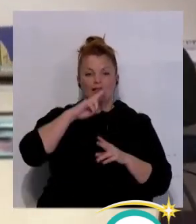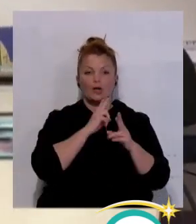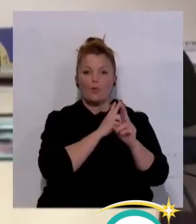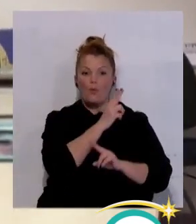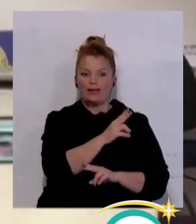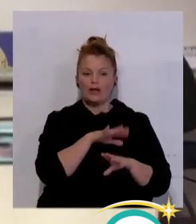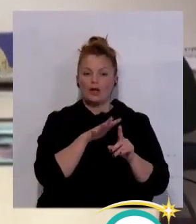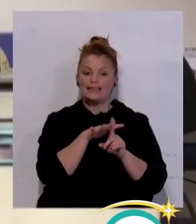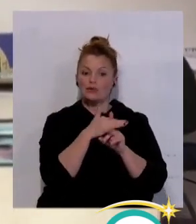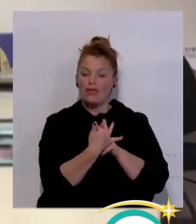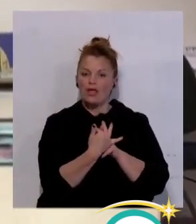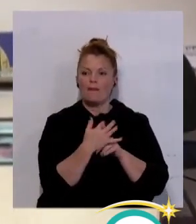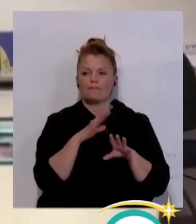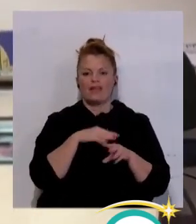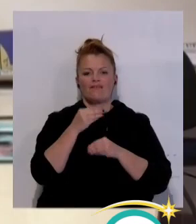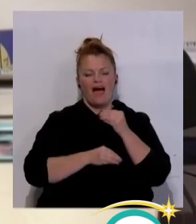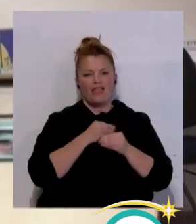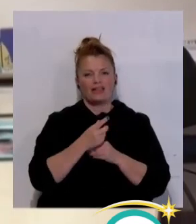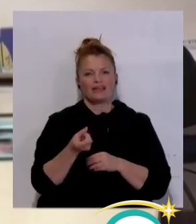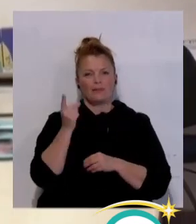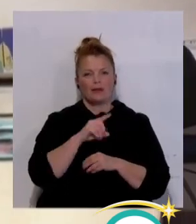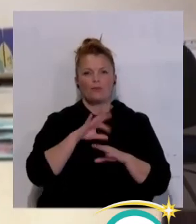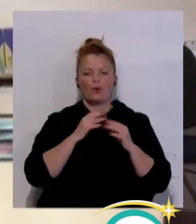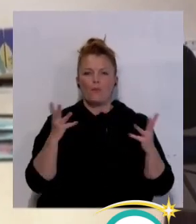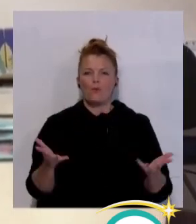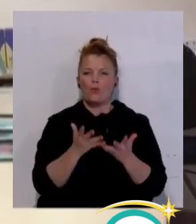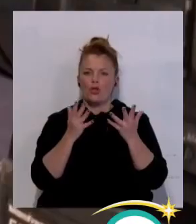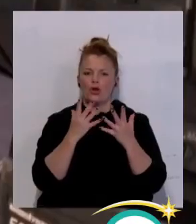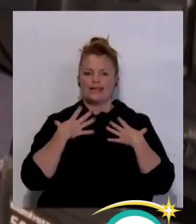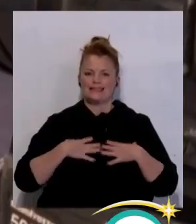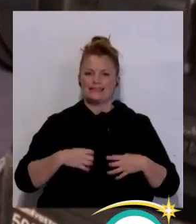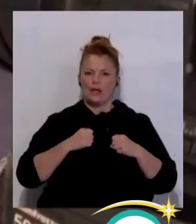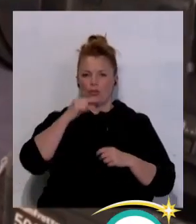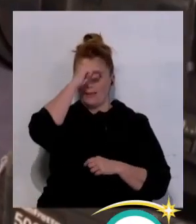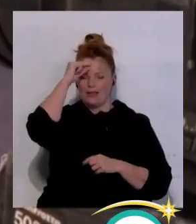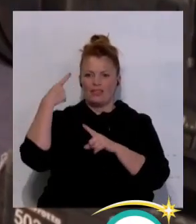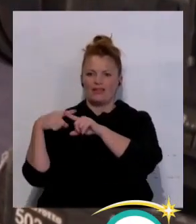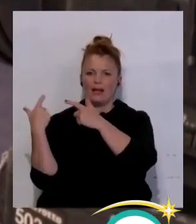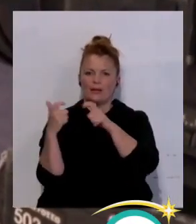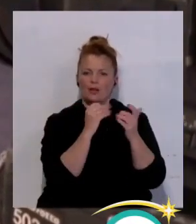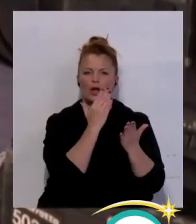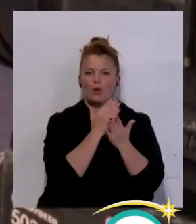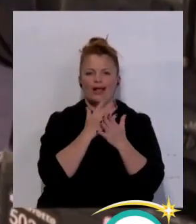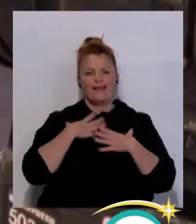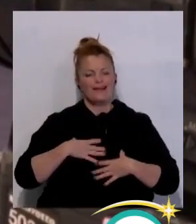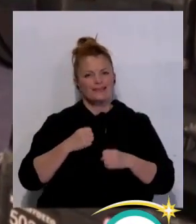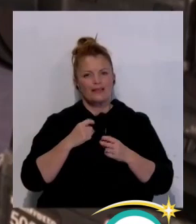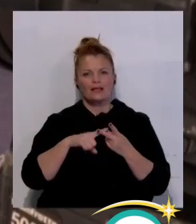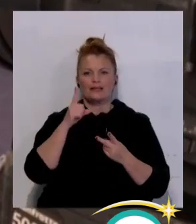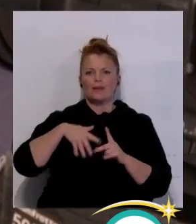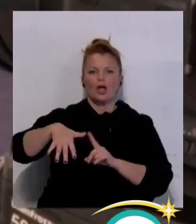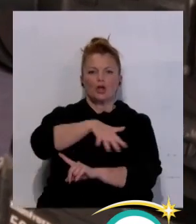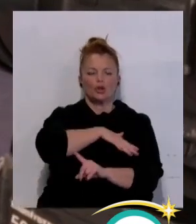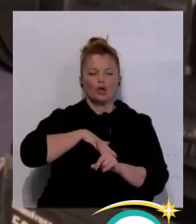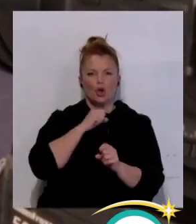esta situación debe pasar también por la promoción de la salud mental en diversos ámbitos como la escuela, la sanidad, los